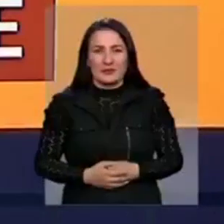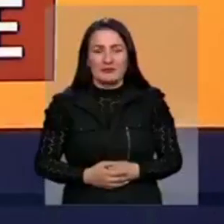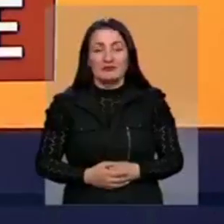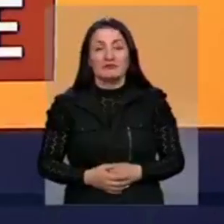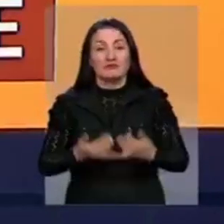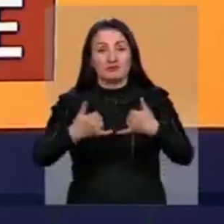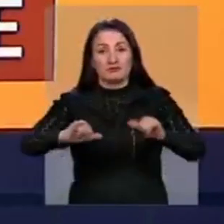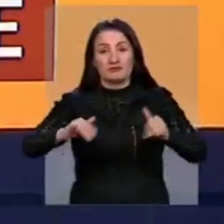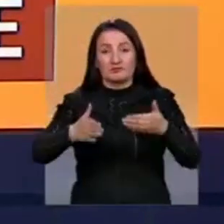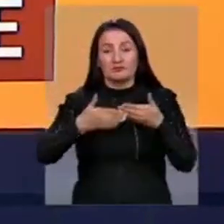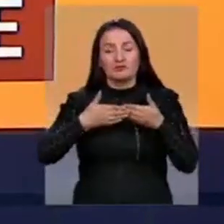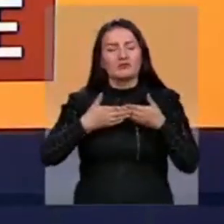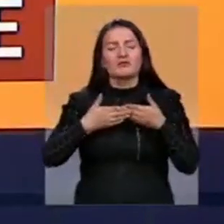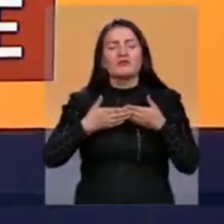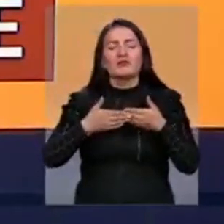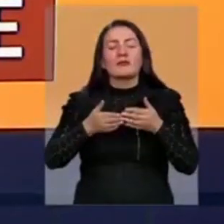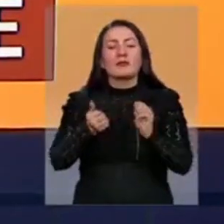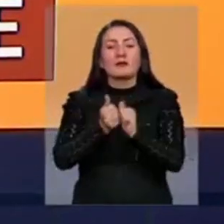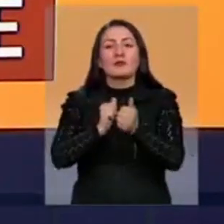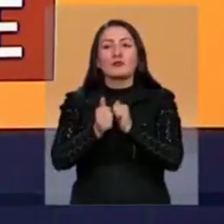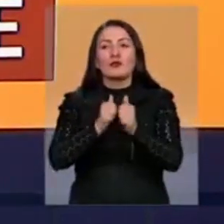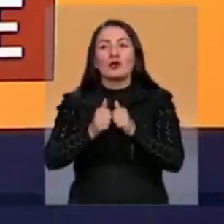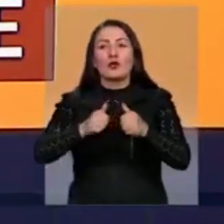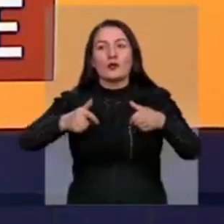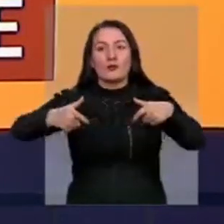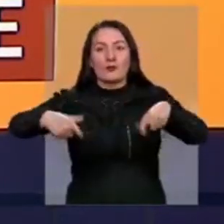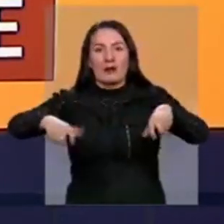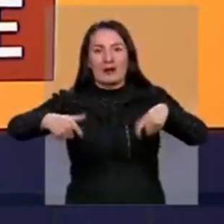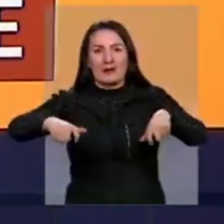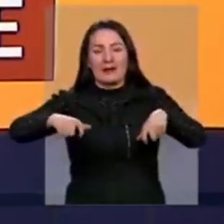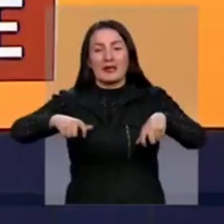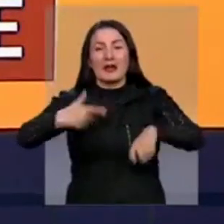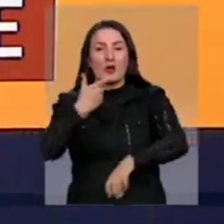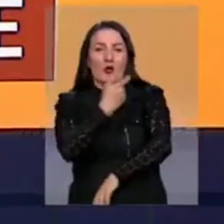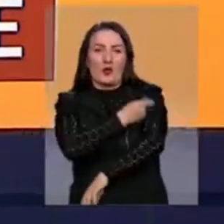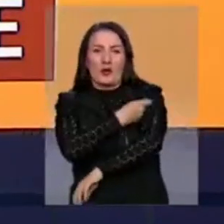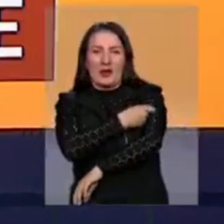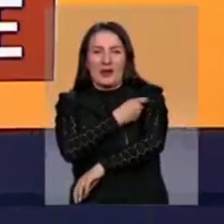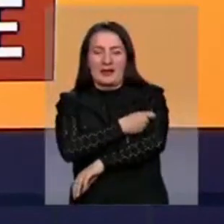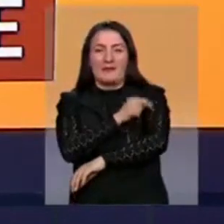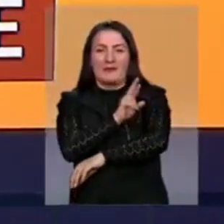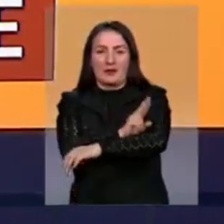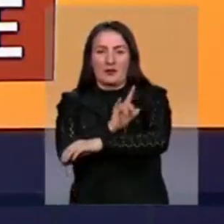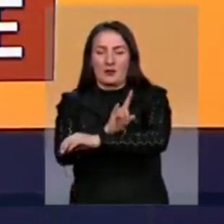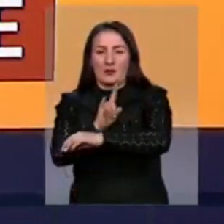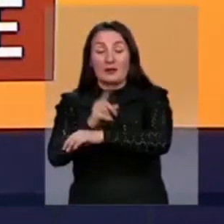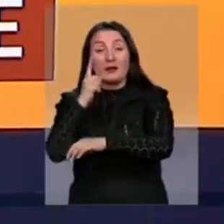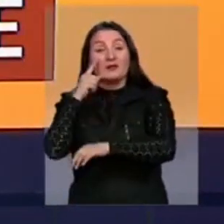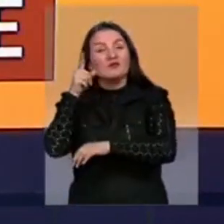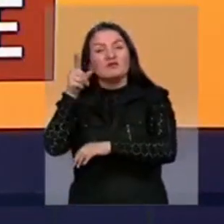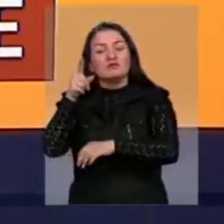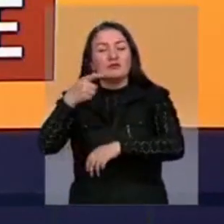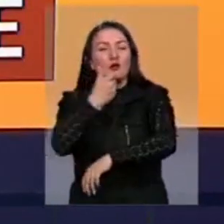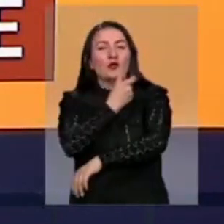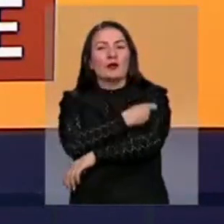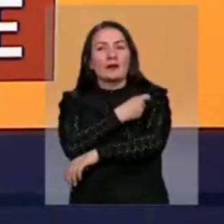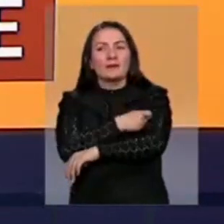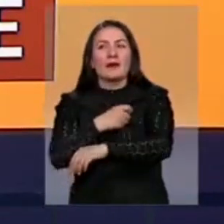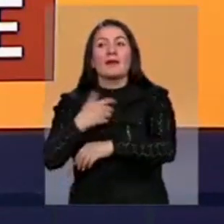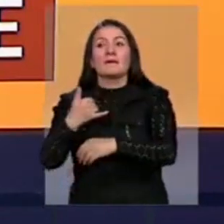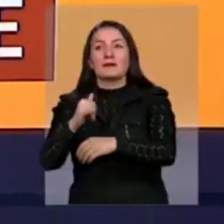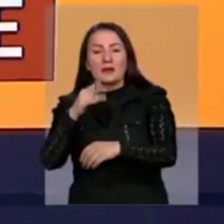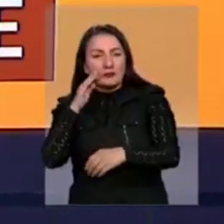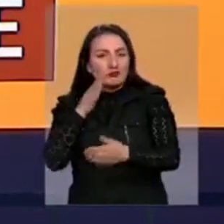y cerramos deportes hablando de el parque estadio olaya Herrera ubicado en la localidad Rafael Uribe Uribe que está siendo